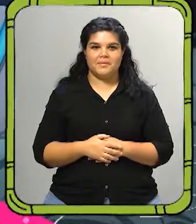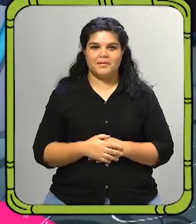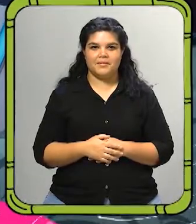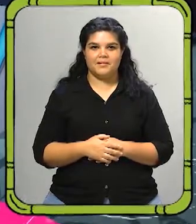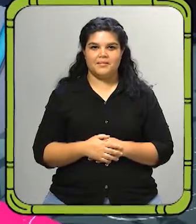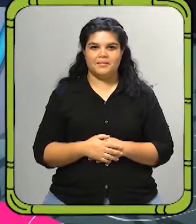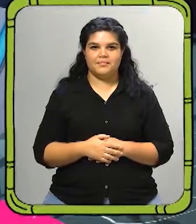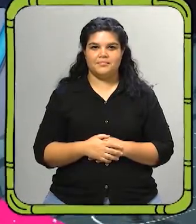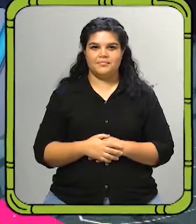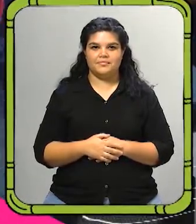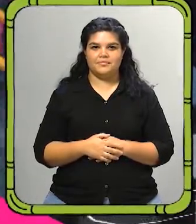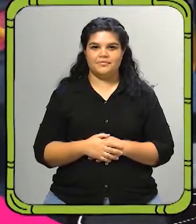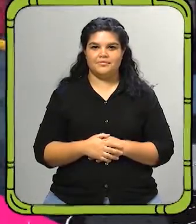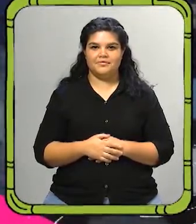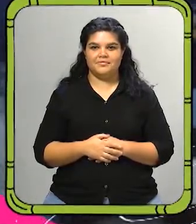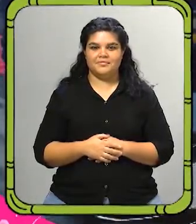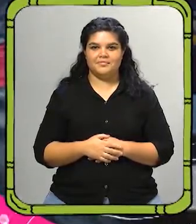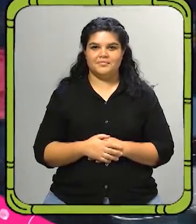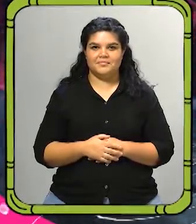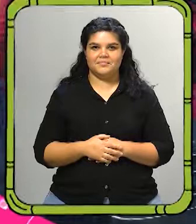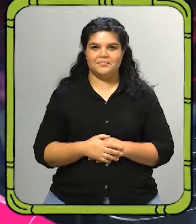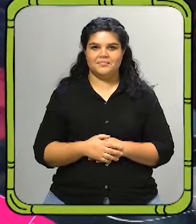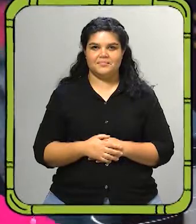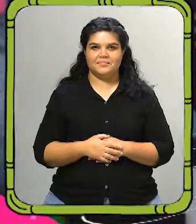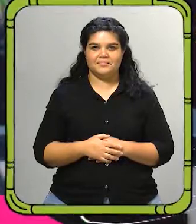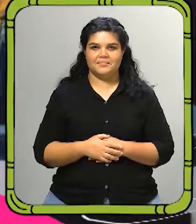Encerrar. Puli, ¿para qué estoy encerrando y puliendo? Encerrar.